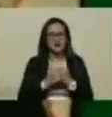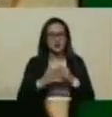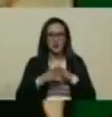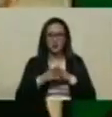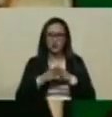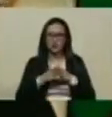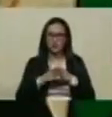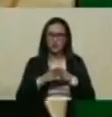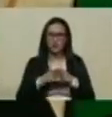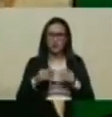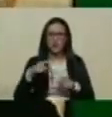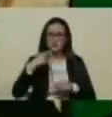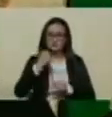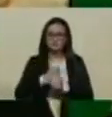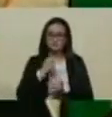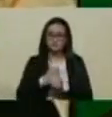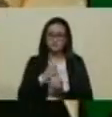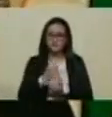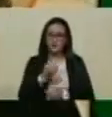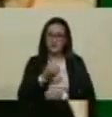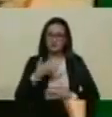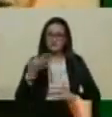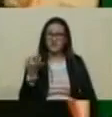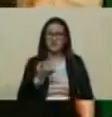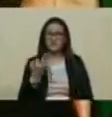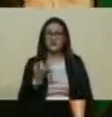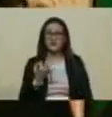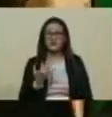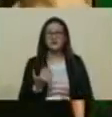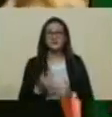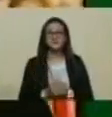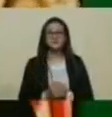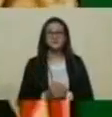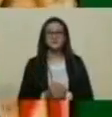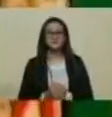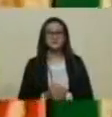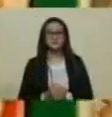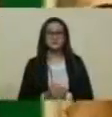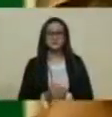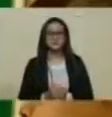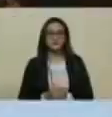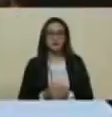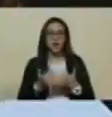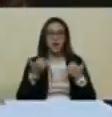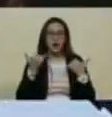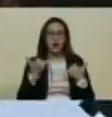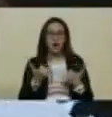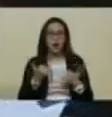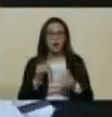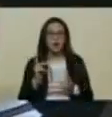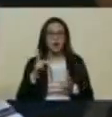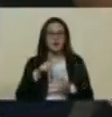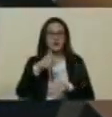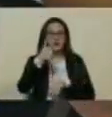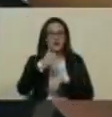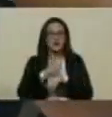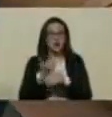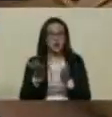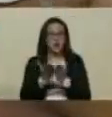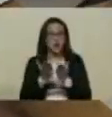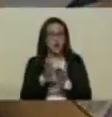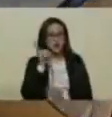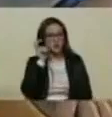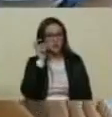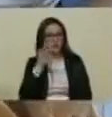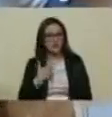empeño para que esta obra sea una realidad. Por acá tenemos entonces, vamos a oír un momentico al director del plantel